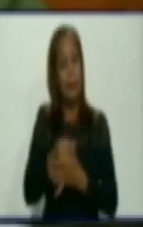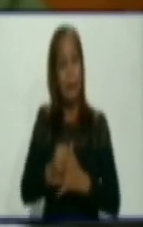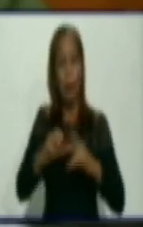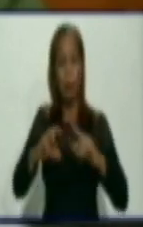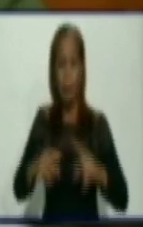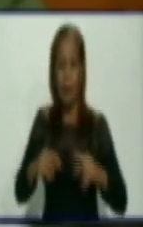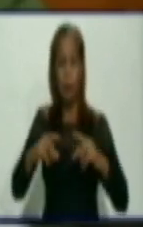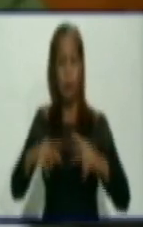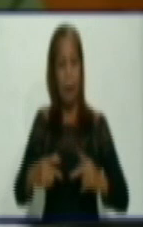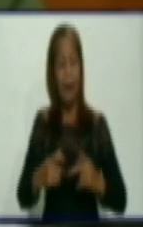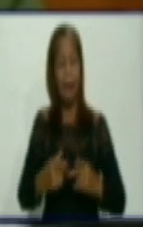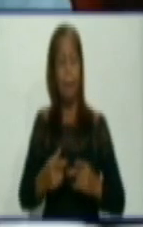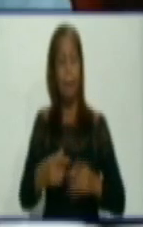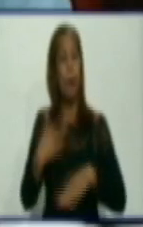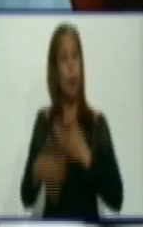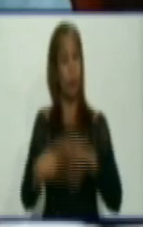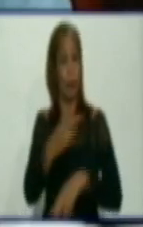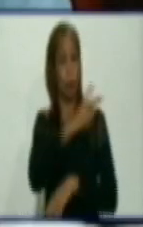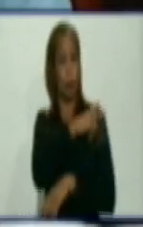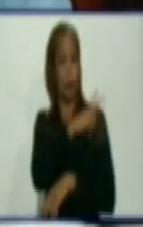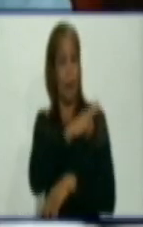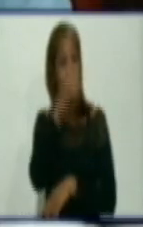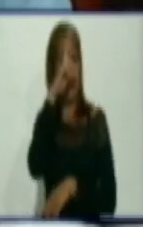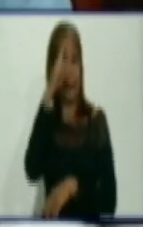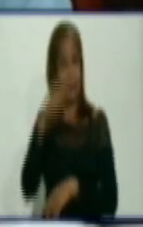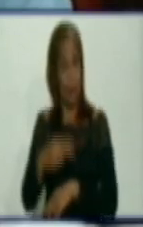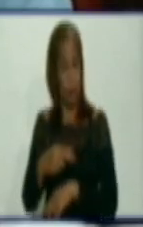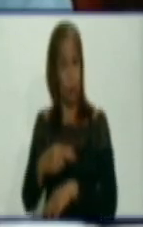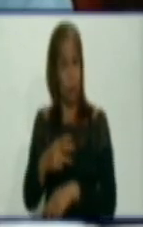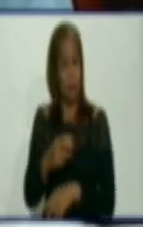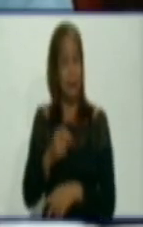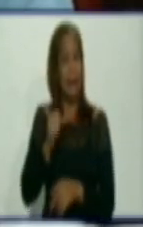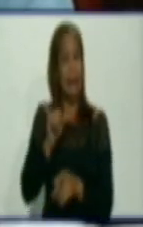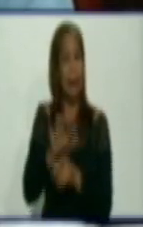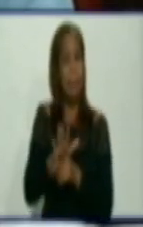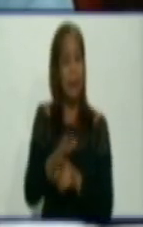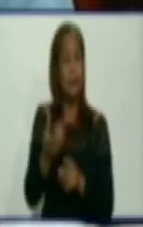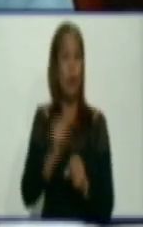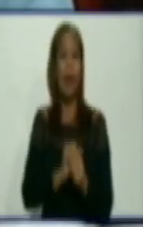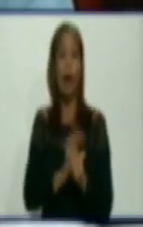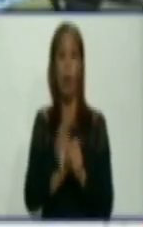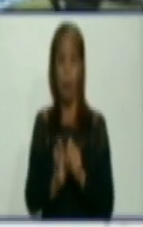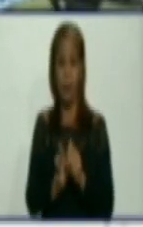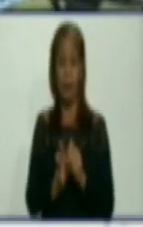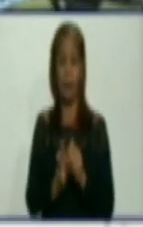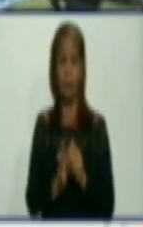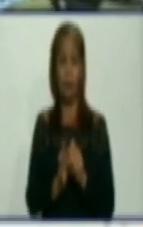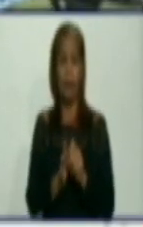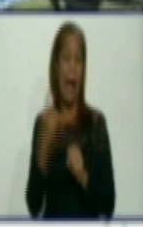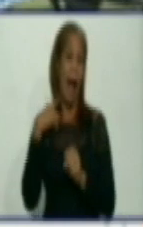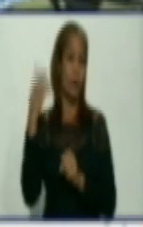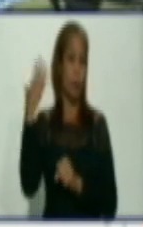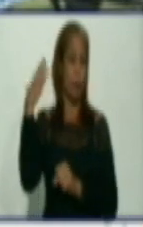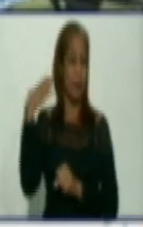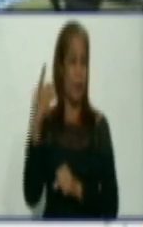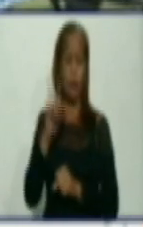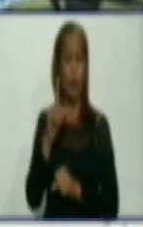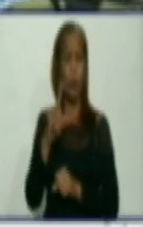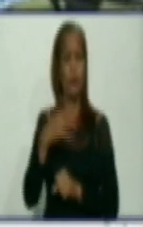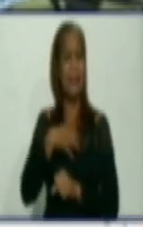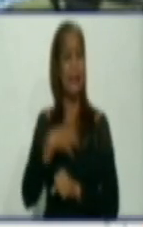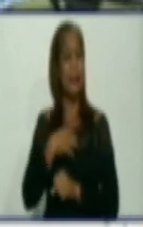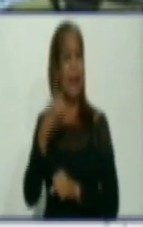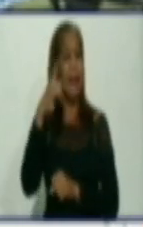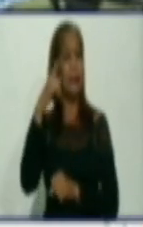reiterativo, Yunel, desde los primeros comienzos de esta situación, cuando me atrevo a asegurar no se tenía el conocimiento que se tiene